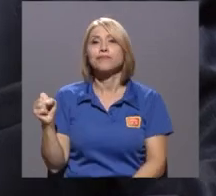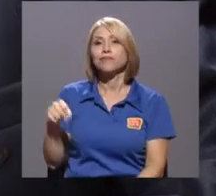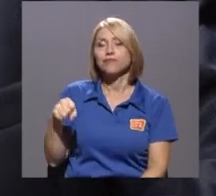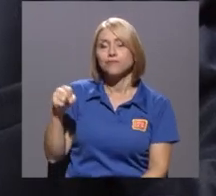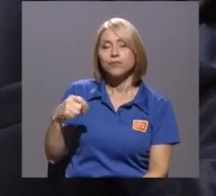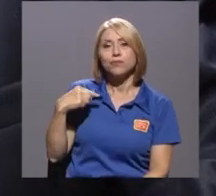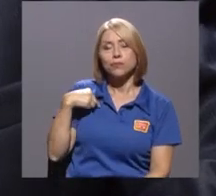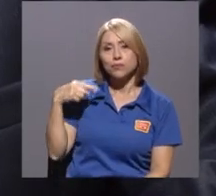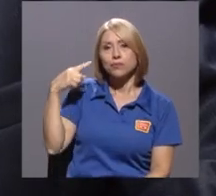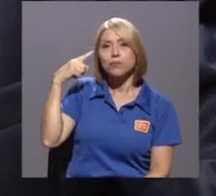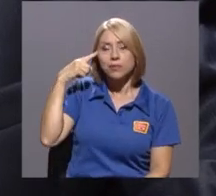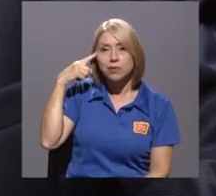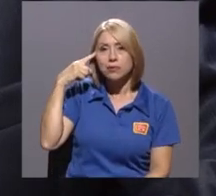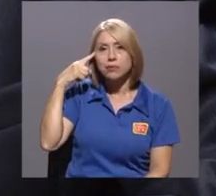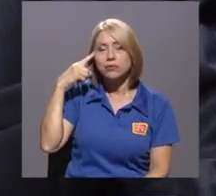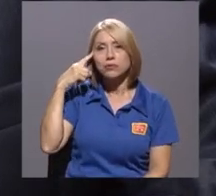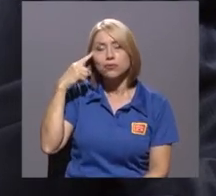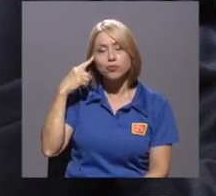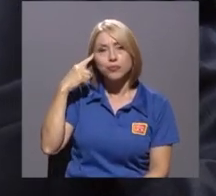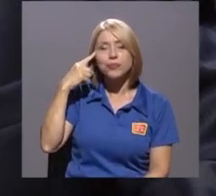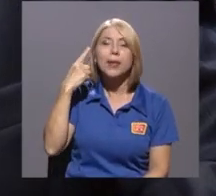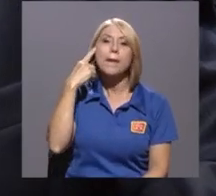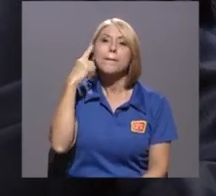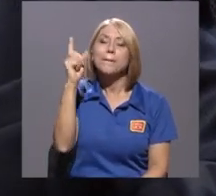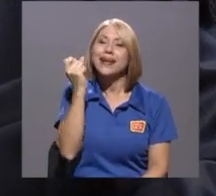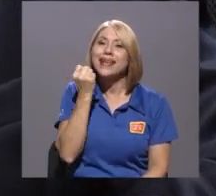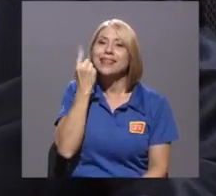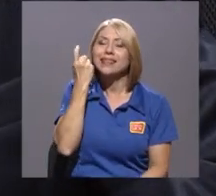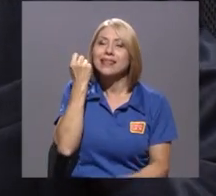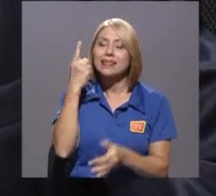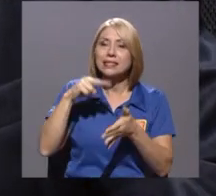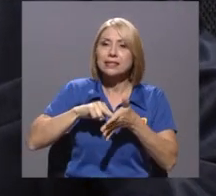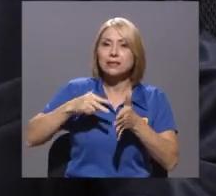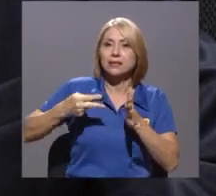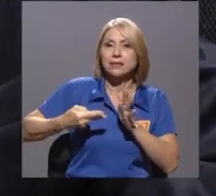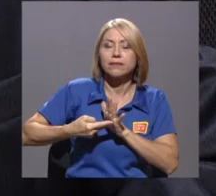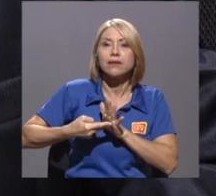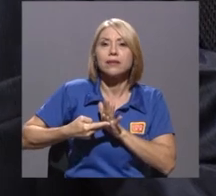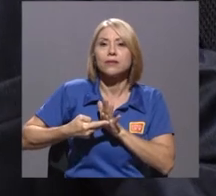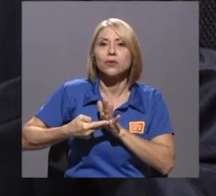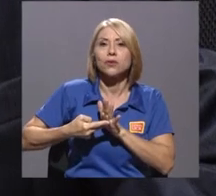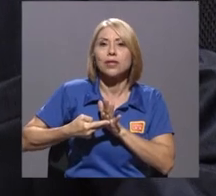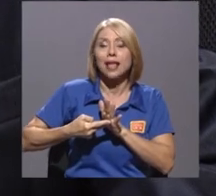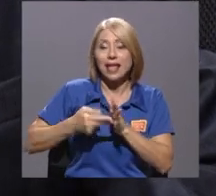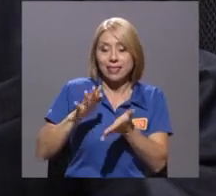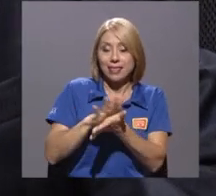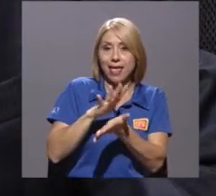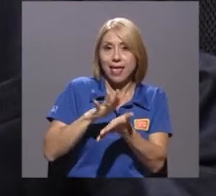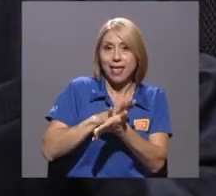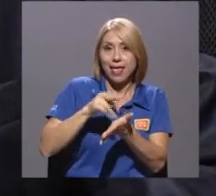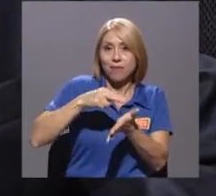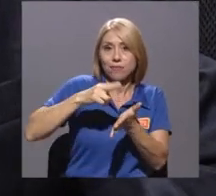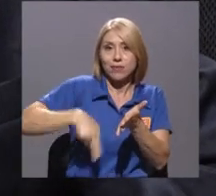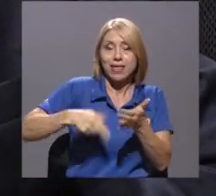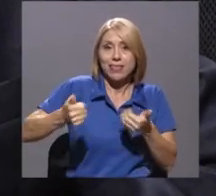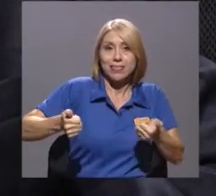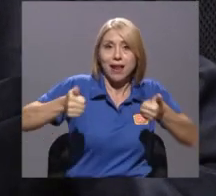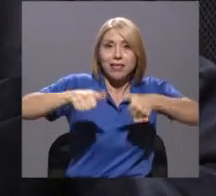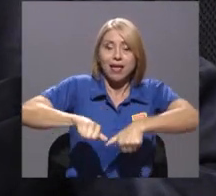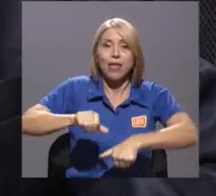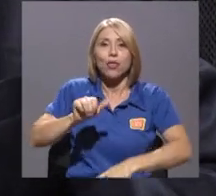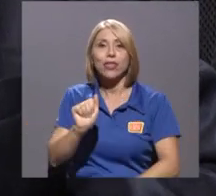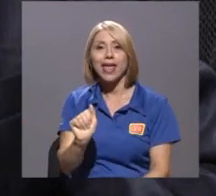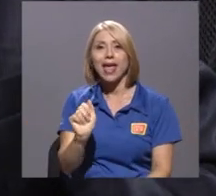equipo entenderá la significación del tratado de aquisgrán de que